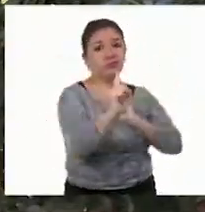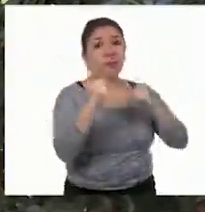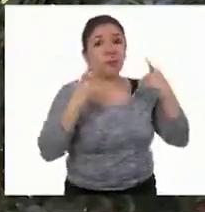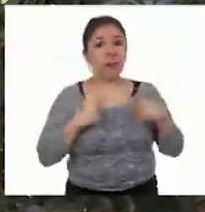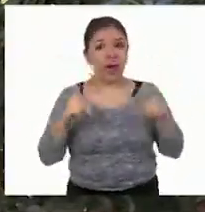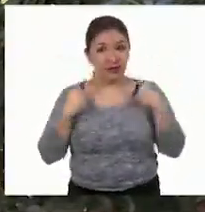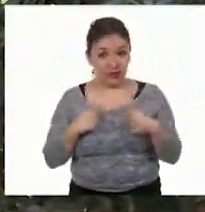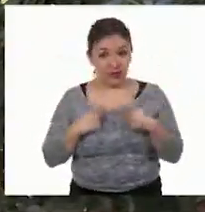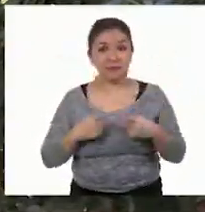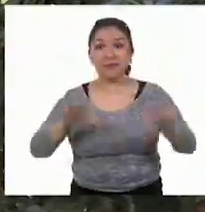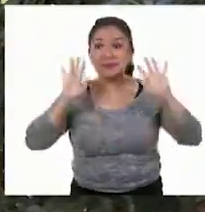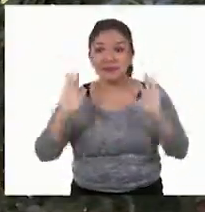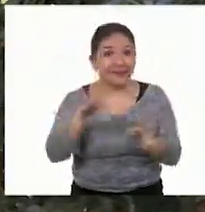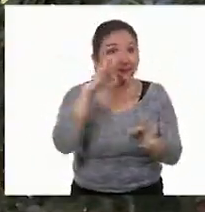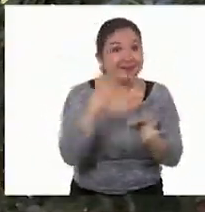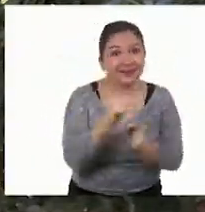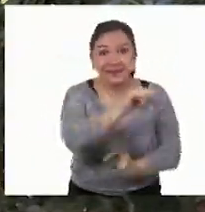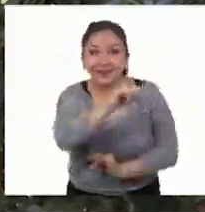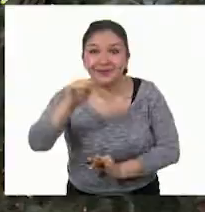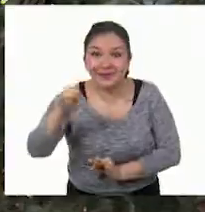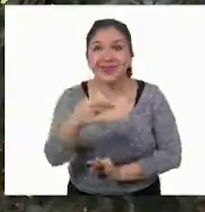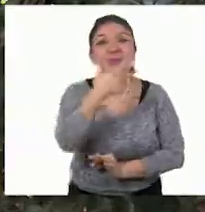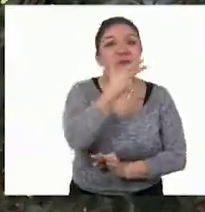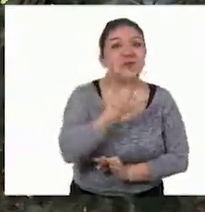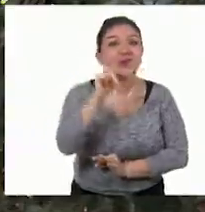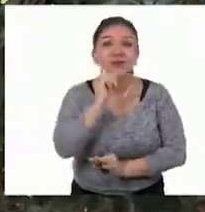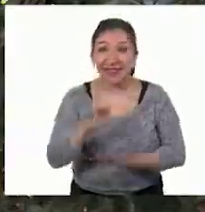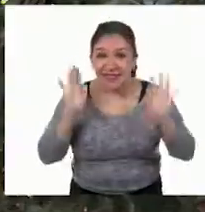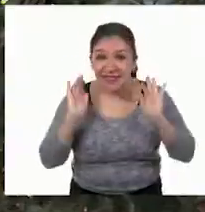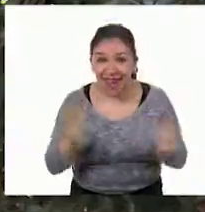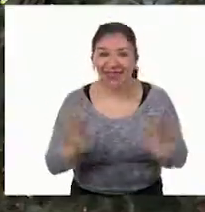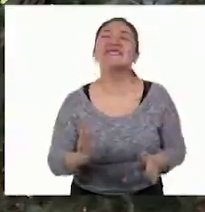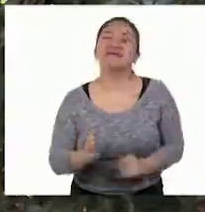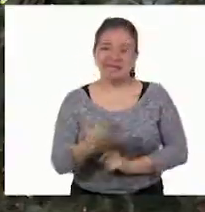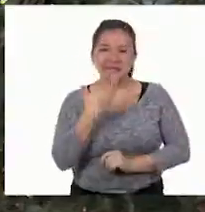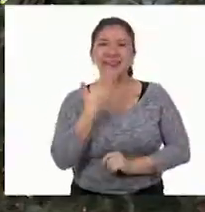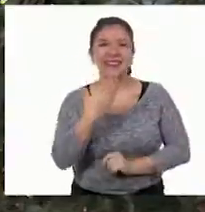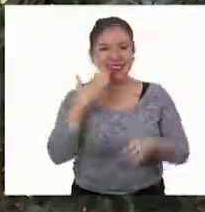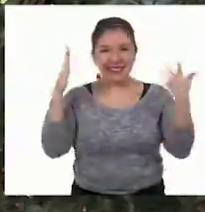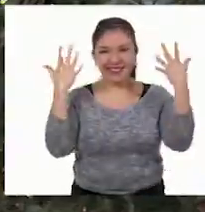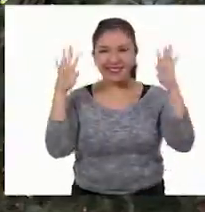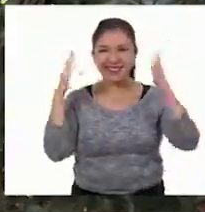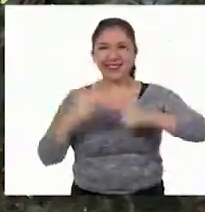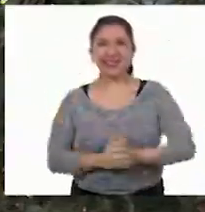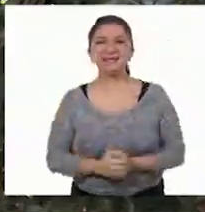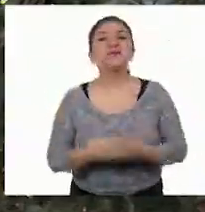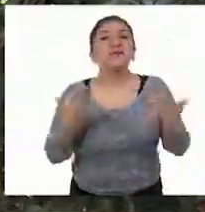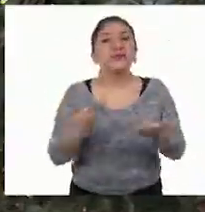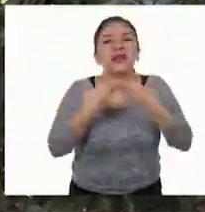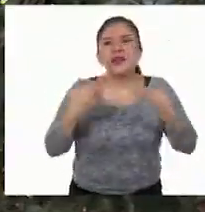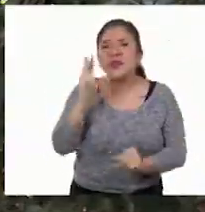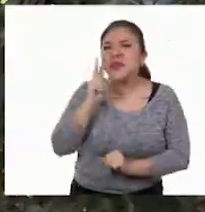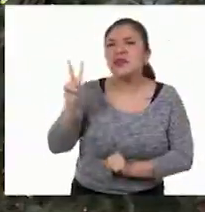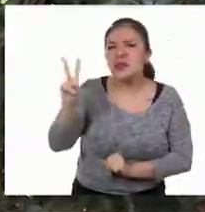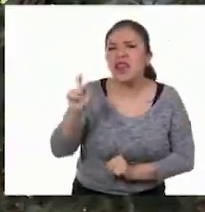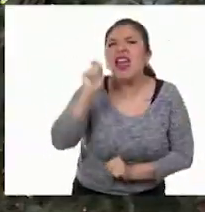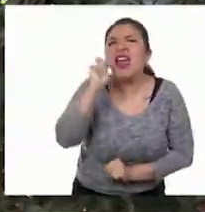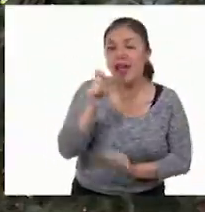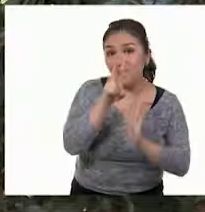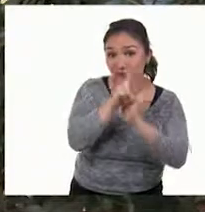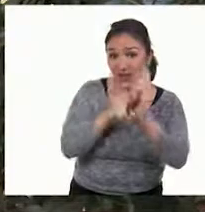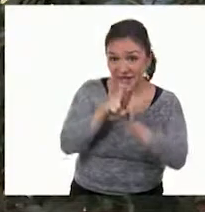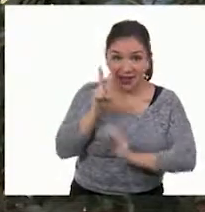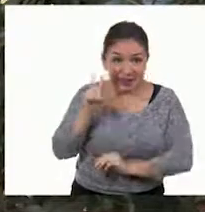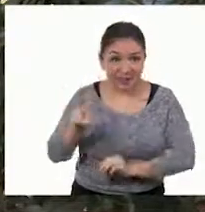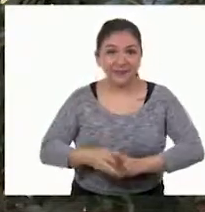distancia. ¿Listas? ¿Listos? ¡Muy bien! ¡Vamos a ver el siguiente